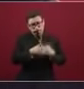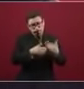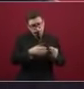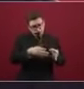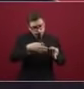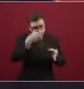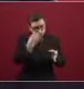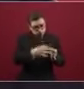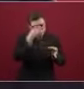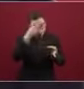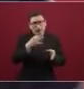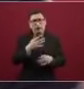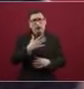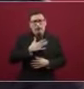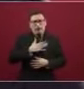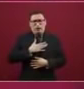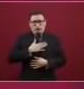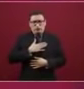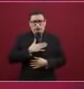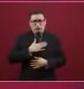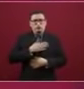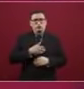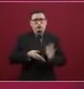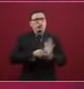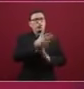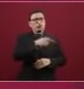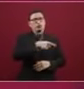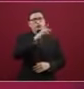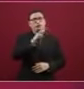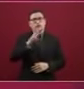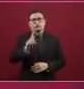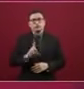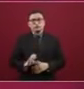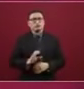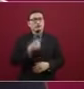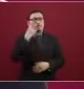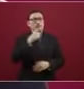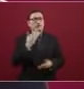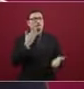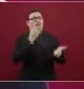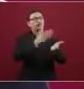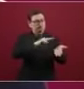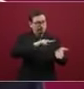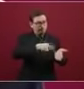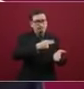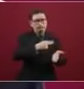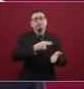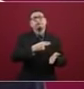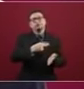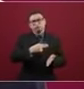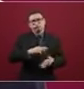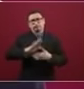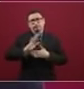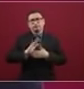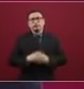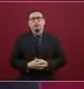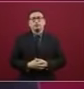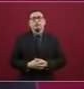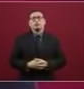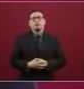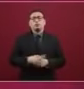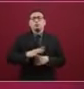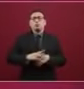yo voy a Washington y firmo ese compromiso, porque sí es